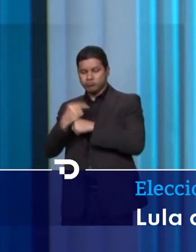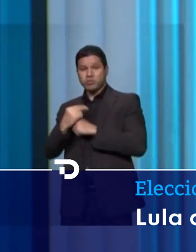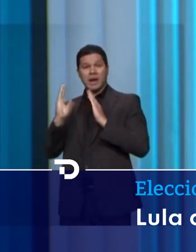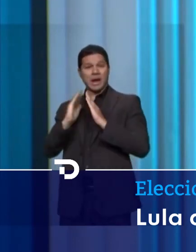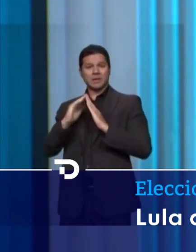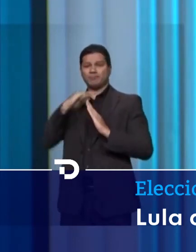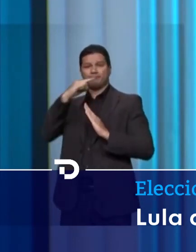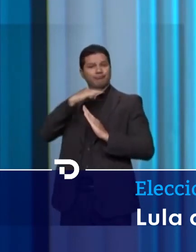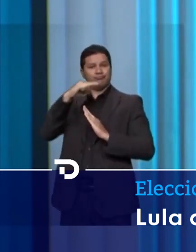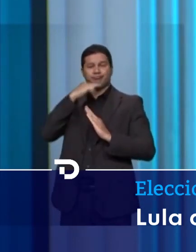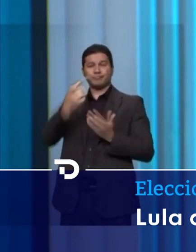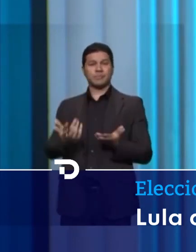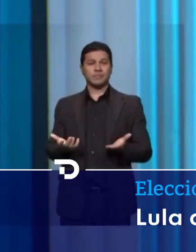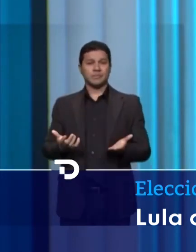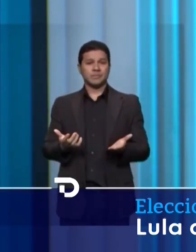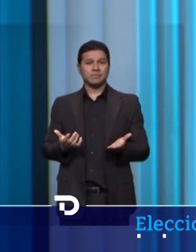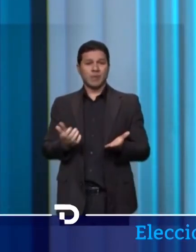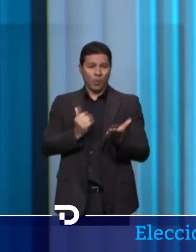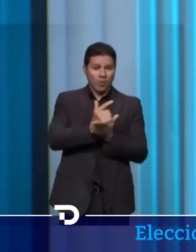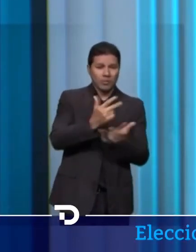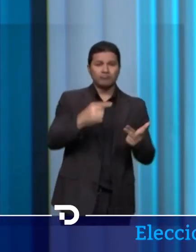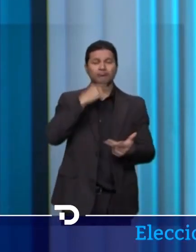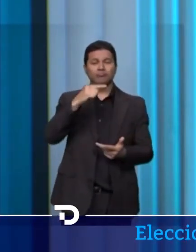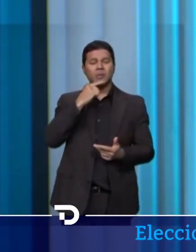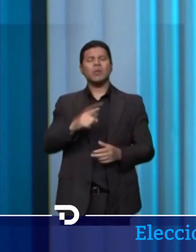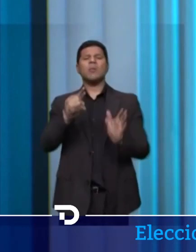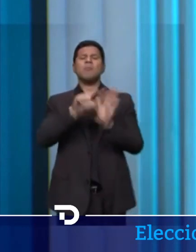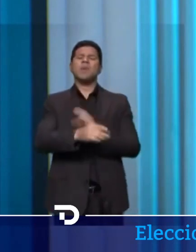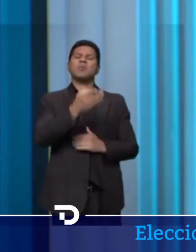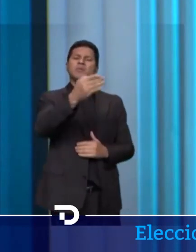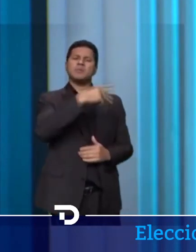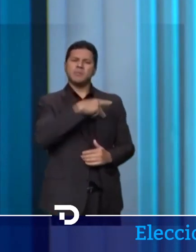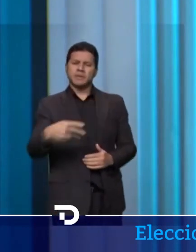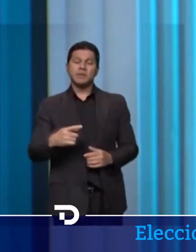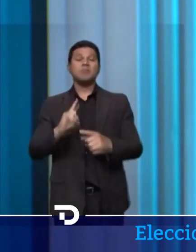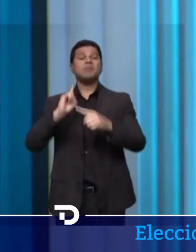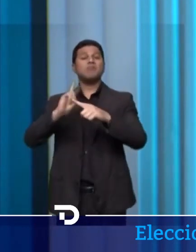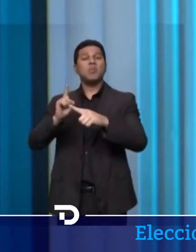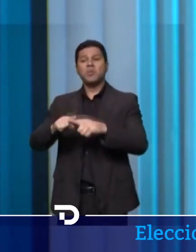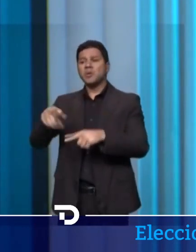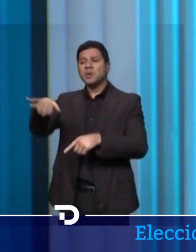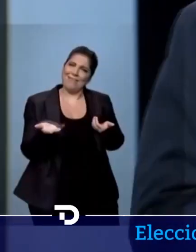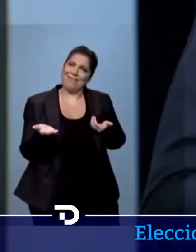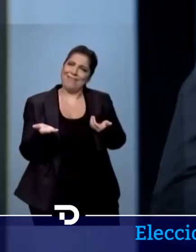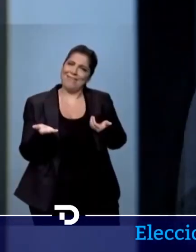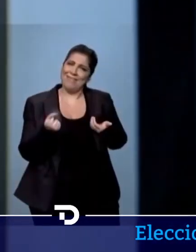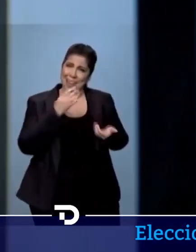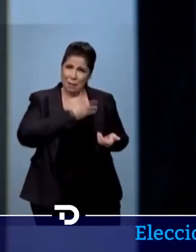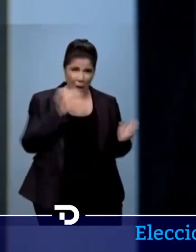Hay 24 millones de brasileños que no tienen suficiente para comer. ¿Por qué el pueblo se quedó tan miserable durante su presidencia?